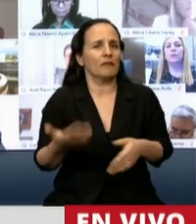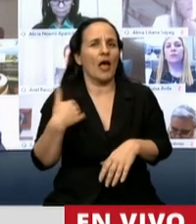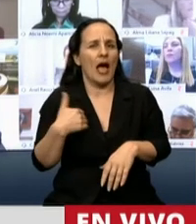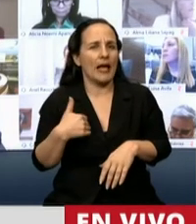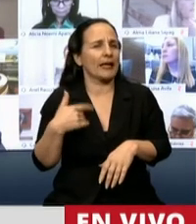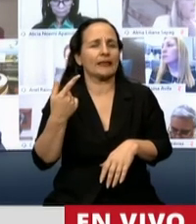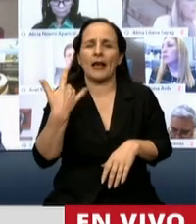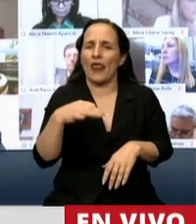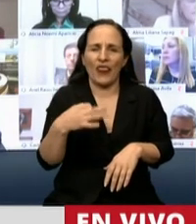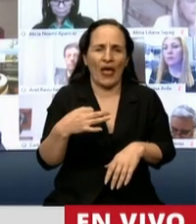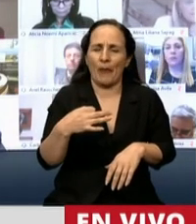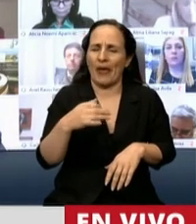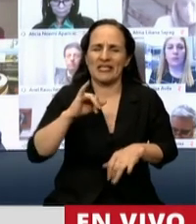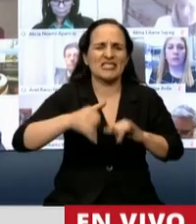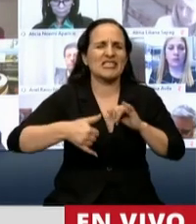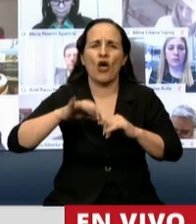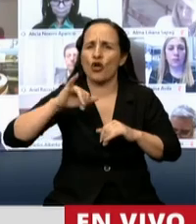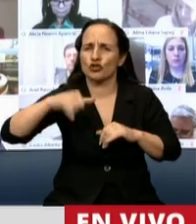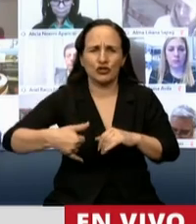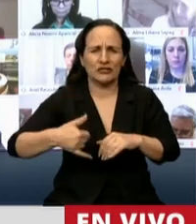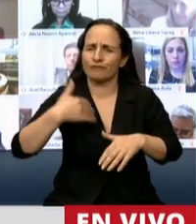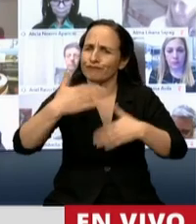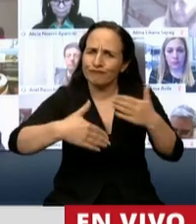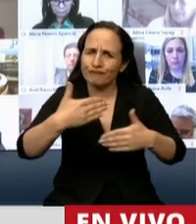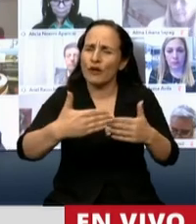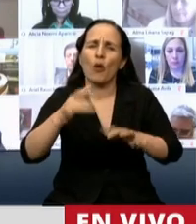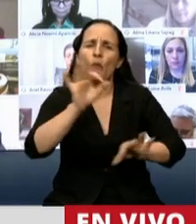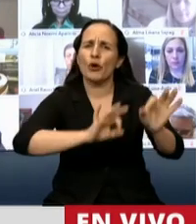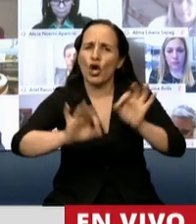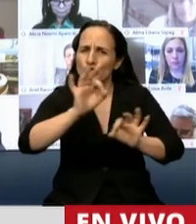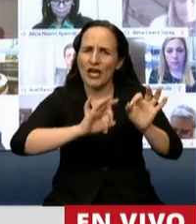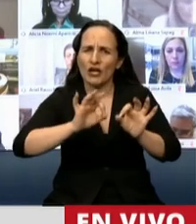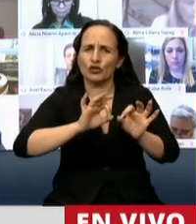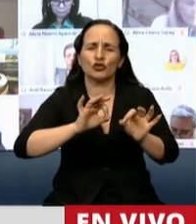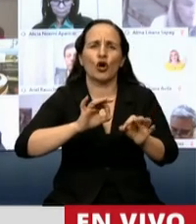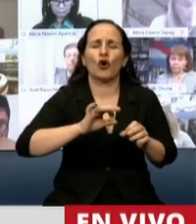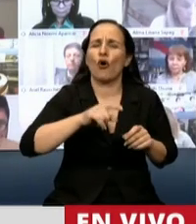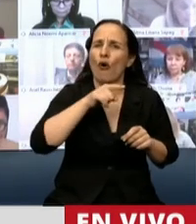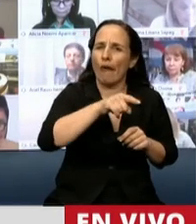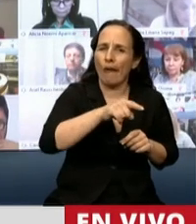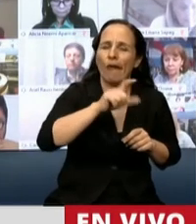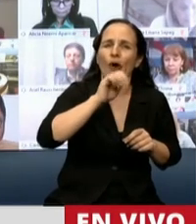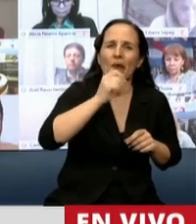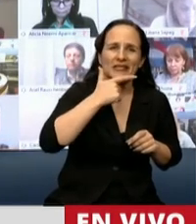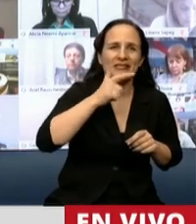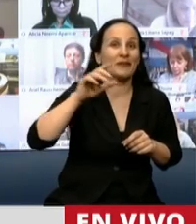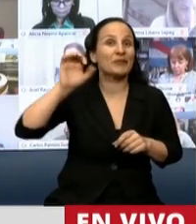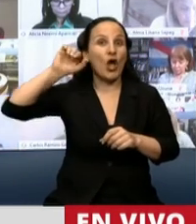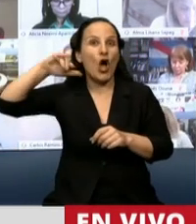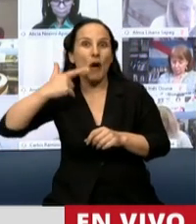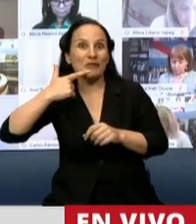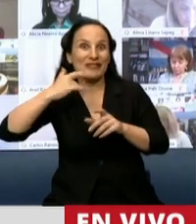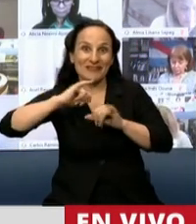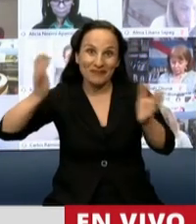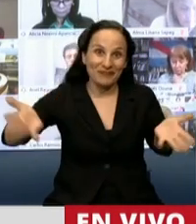que seguir alzando la voz y acompañar los proyectos como el COVAX, que impulsa la Organización Mundial de la